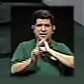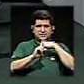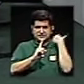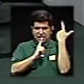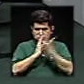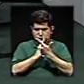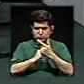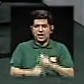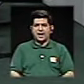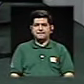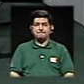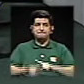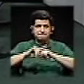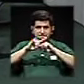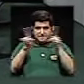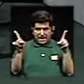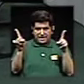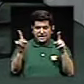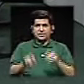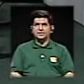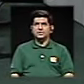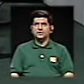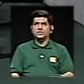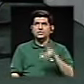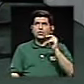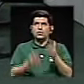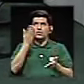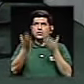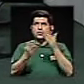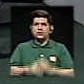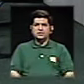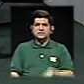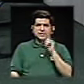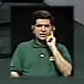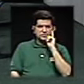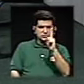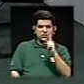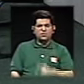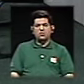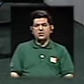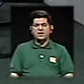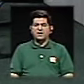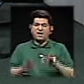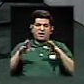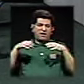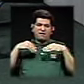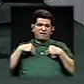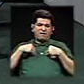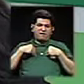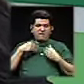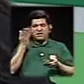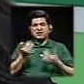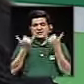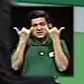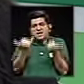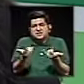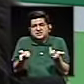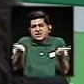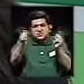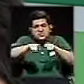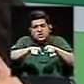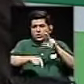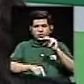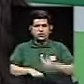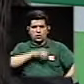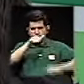y demás pero que no ha sido una resignación no ha sido no ha terminado de hacer una aceptación de que esto fue así no